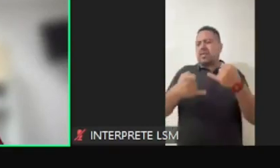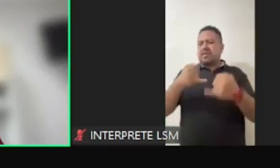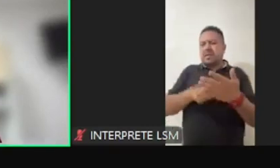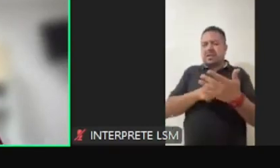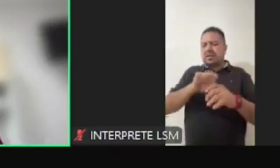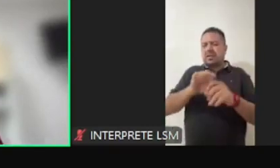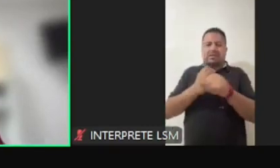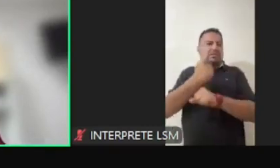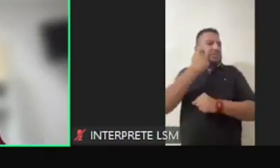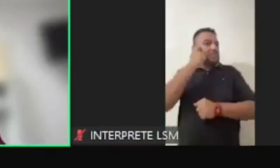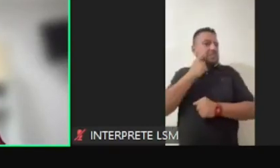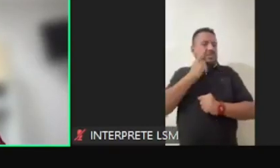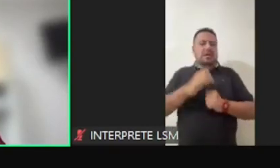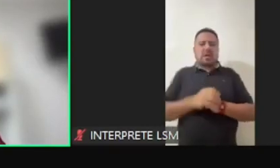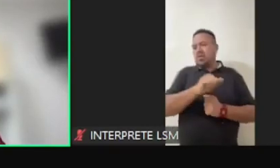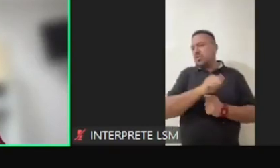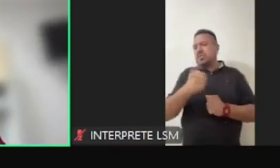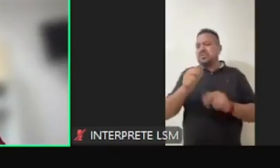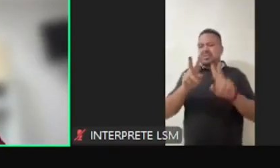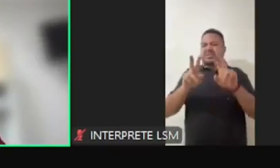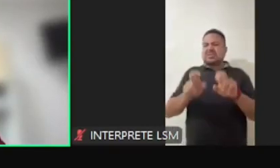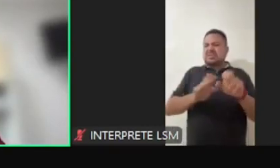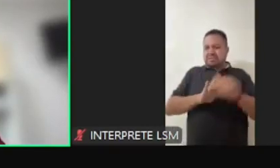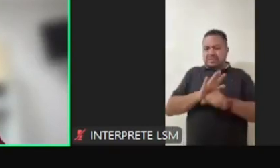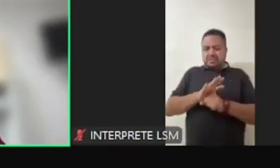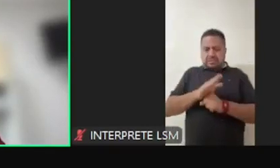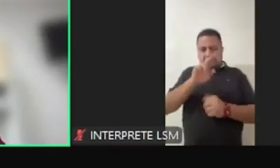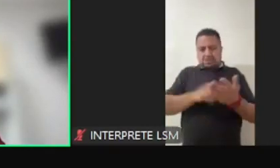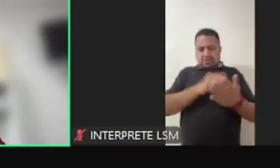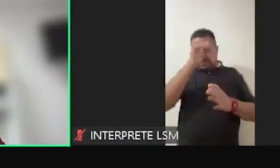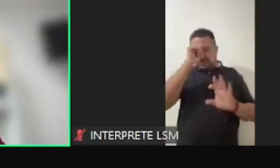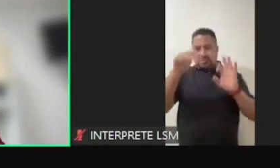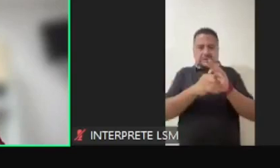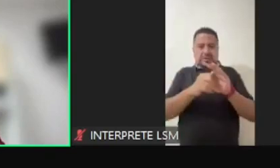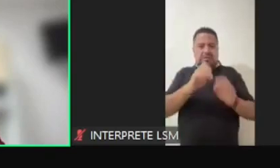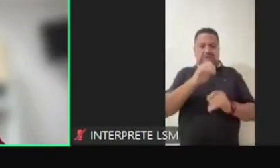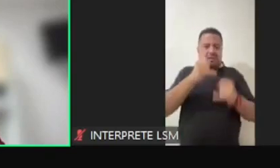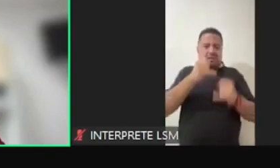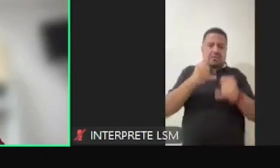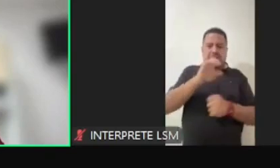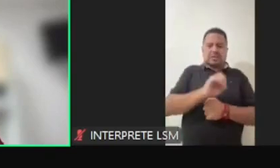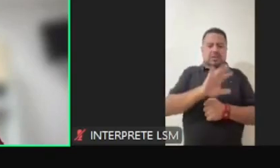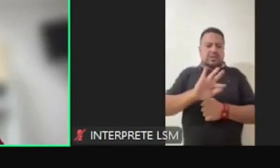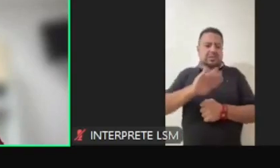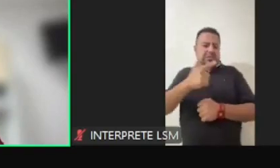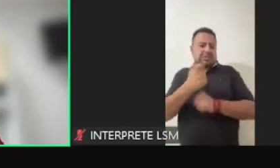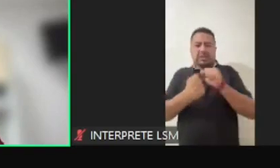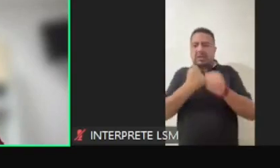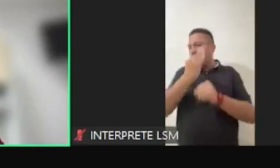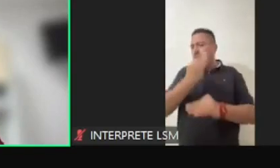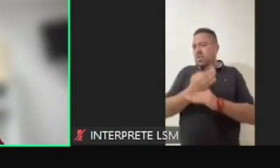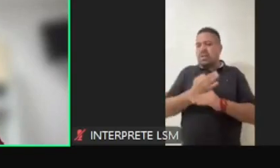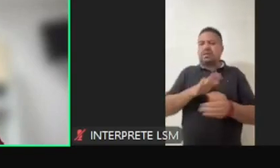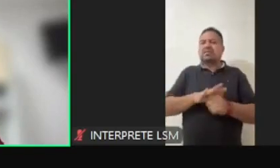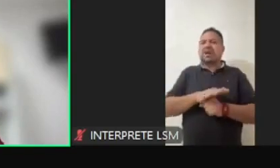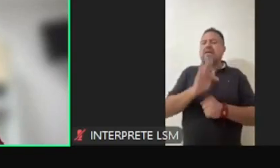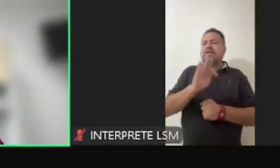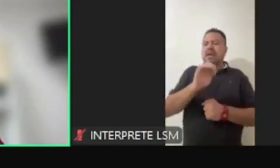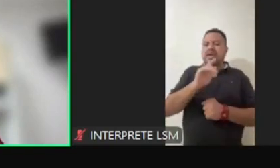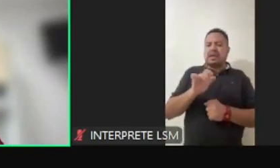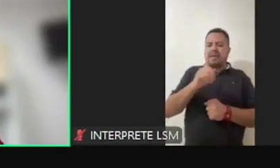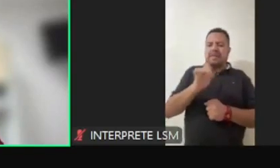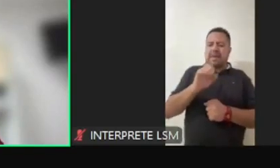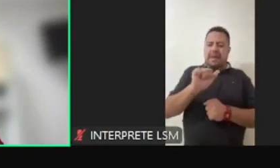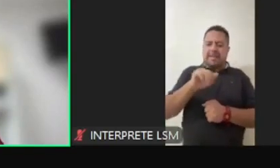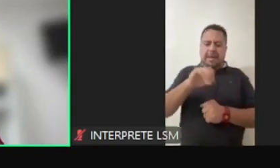Estado de Guerrero el siguiente asunto es el audo convenio tribunal 047 de este año los comparecientes son Felipe amateco